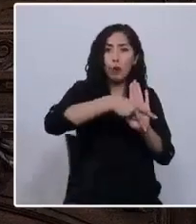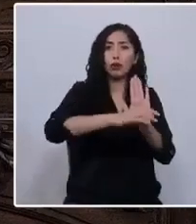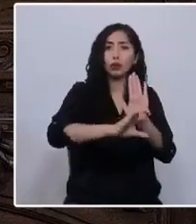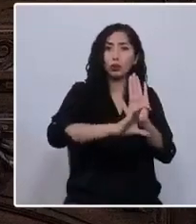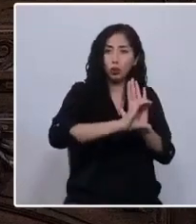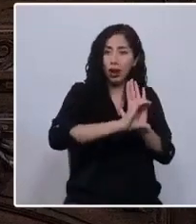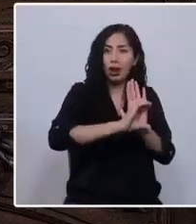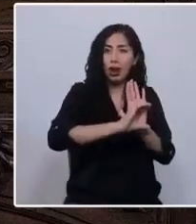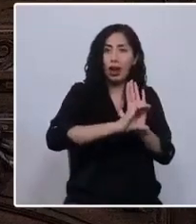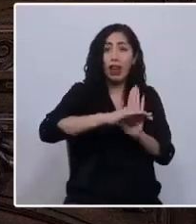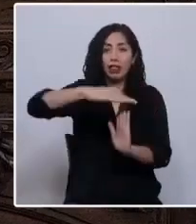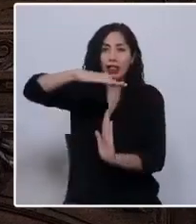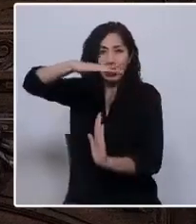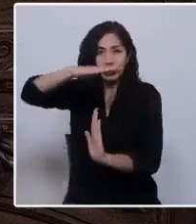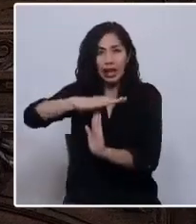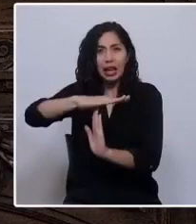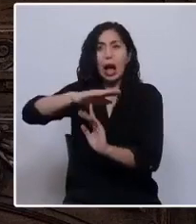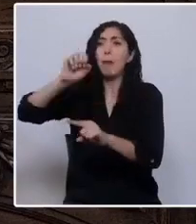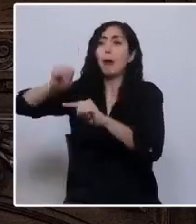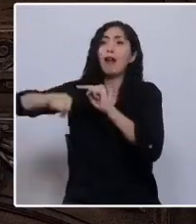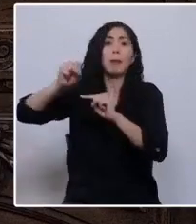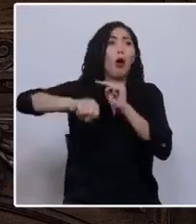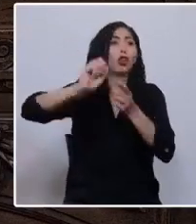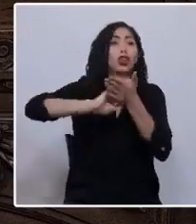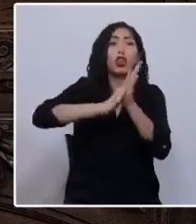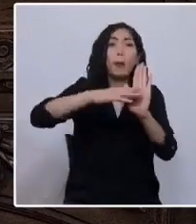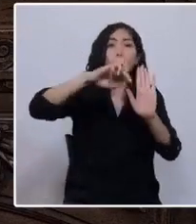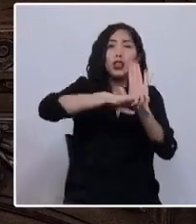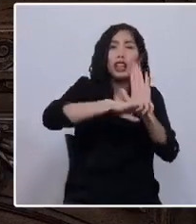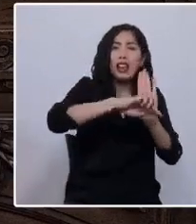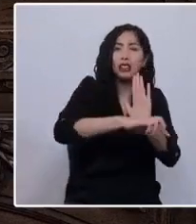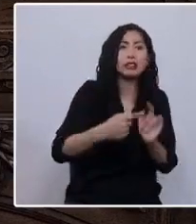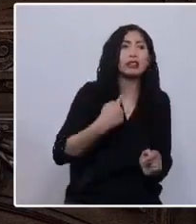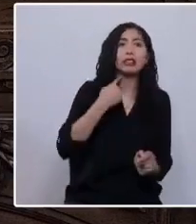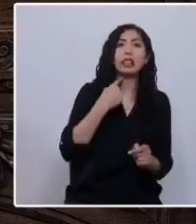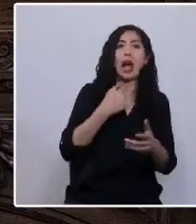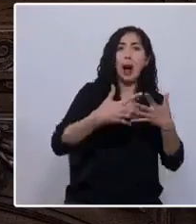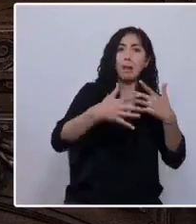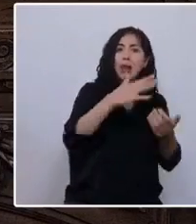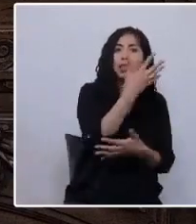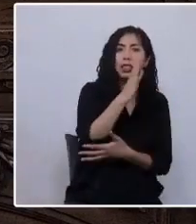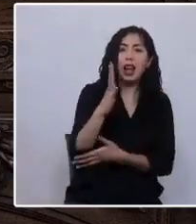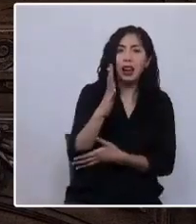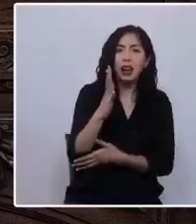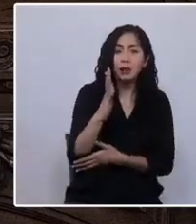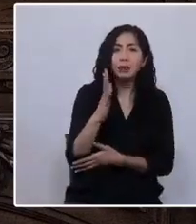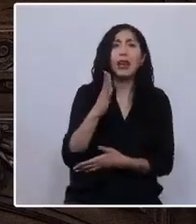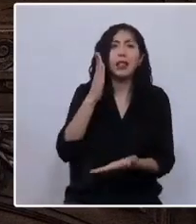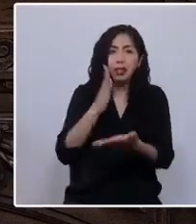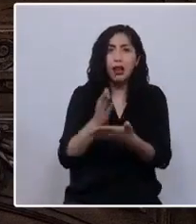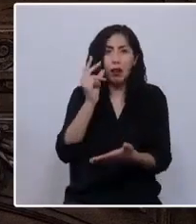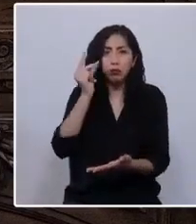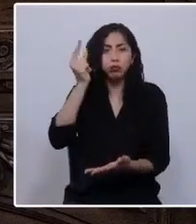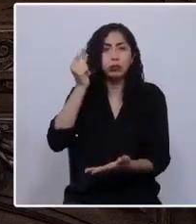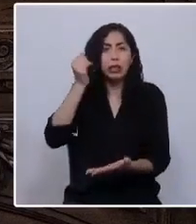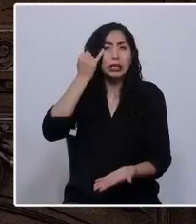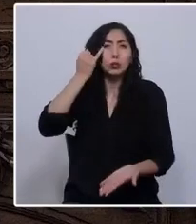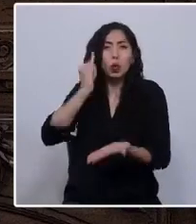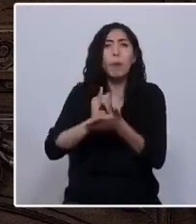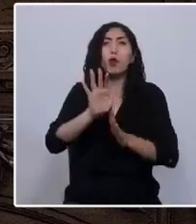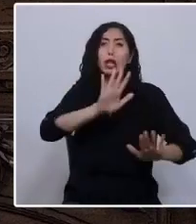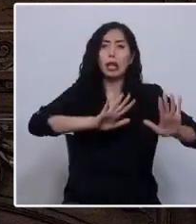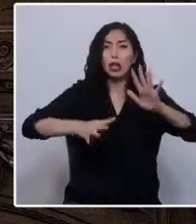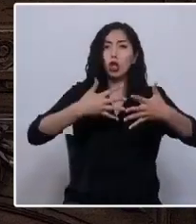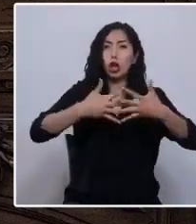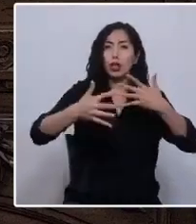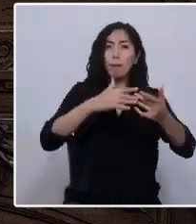detenga la aprobación de todos los proyectos de impacto ambiental hasta que no se cree la institucionalidad protectora del medio ambiente que ordene